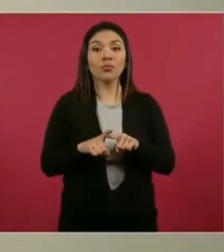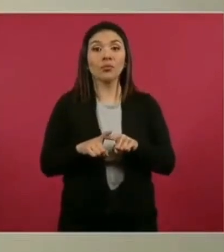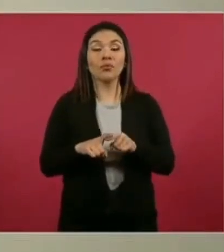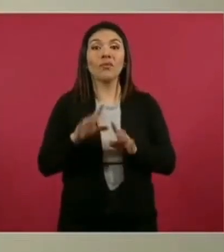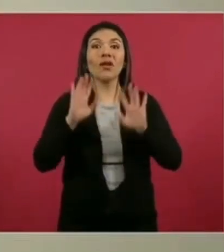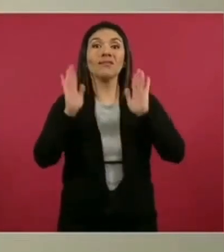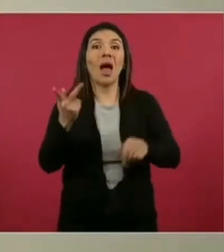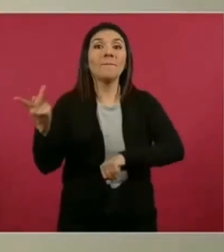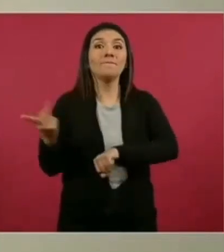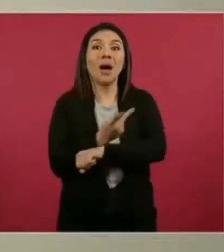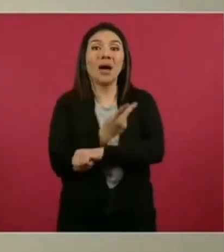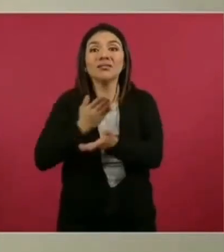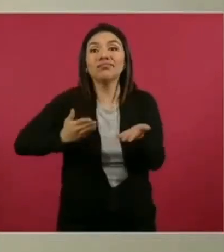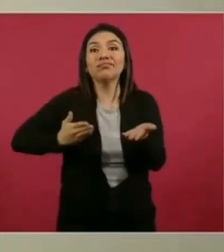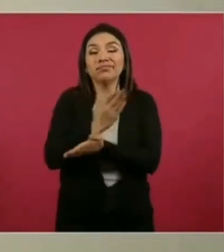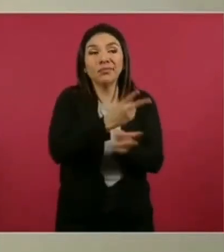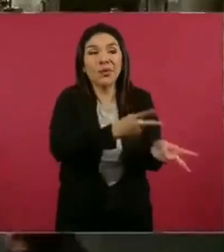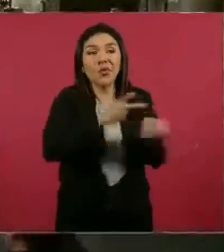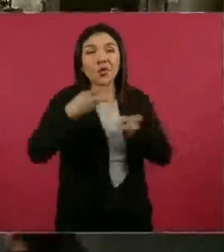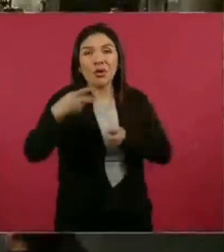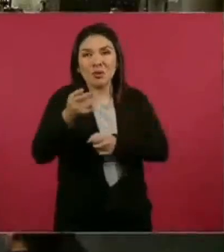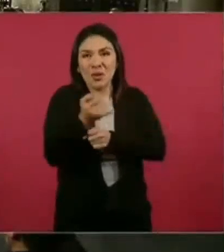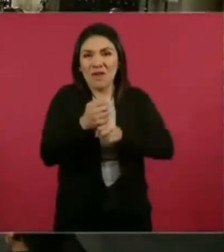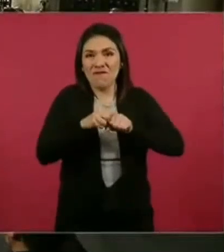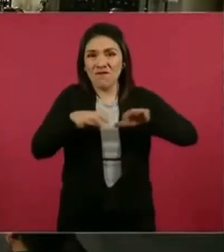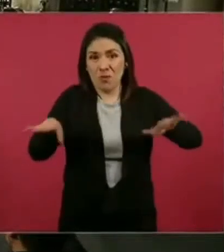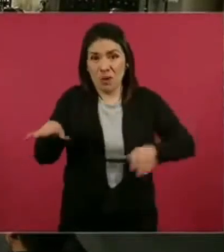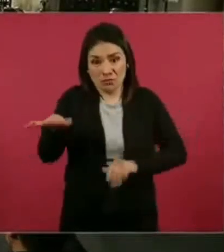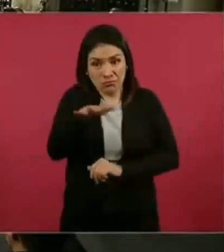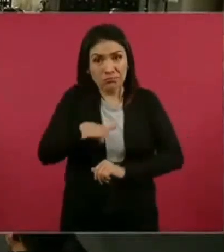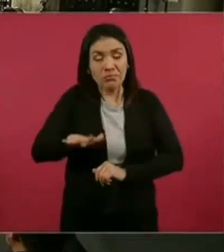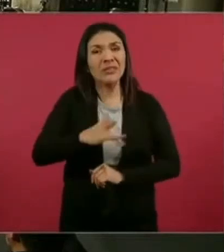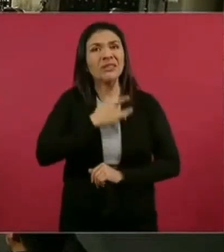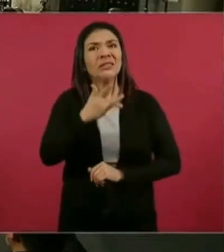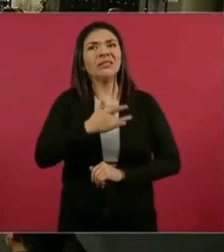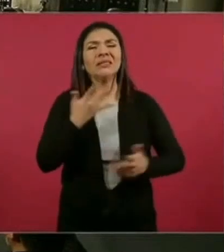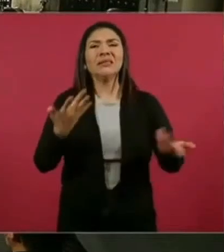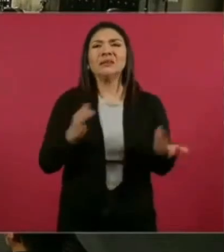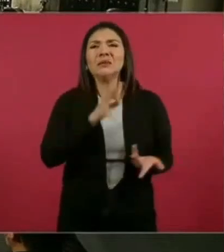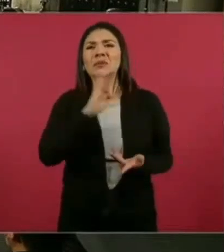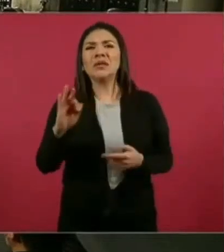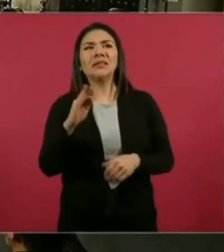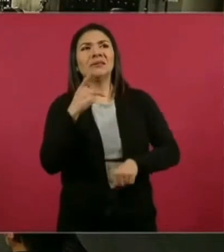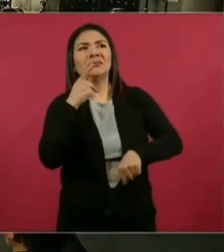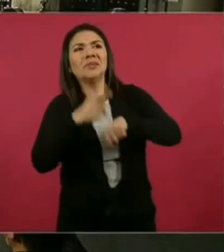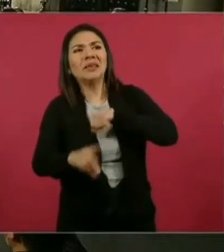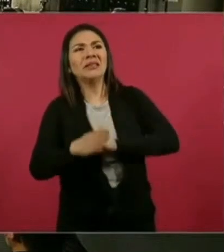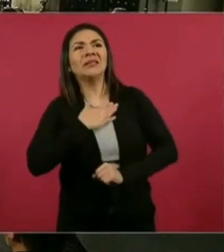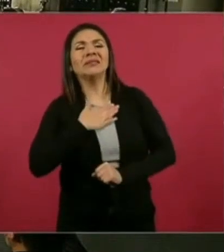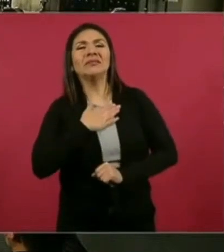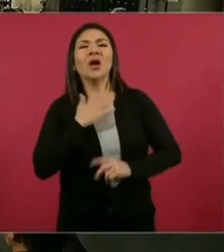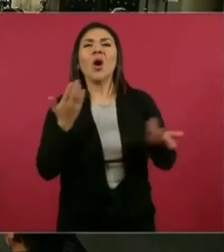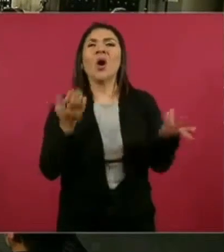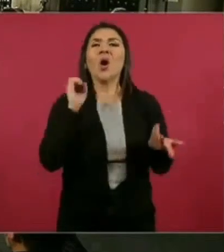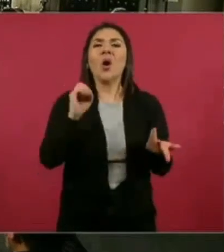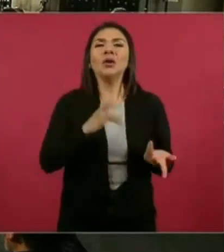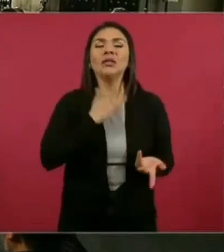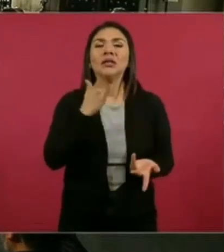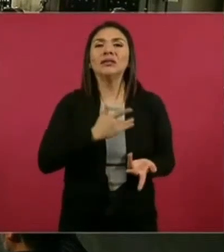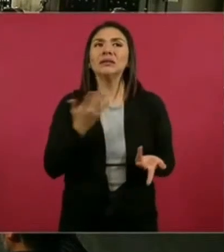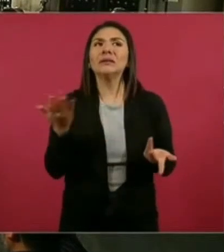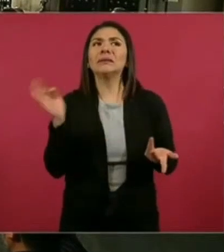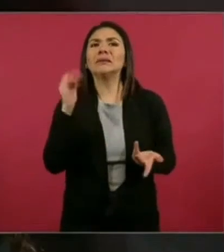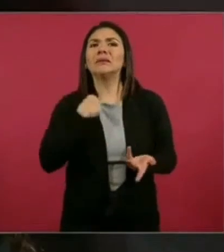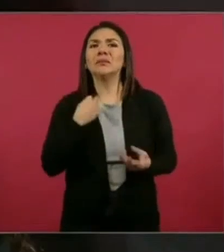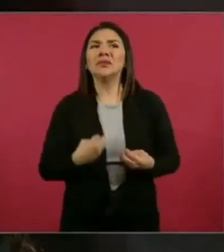fueron afectados, cuyos datos fueron vulnerados, que se sientan amenazados o que consideren que pueden estar